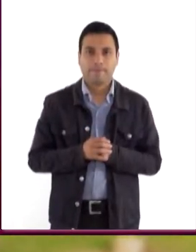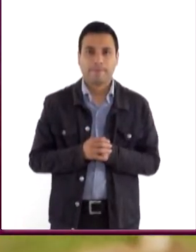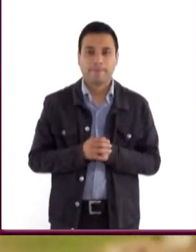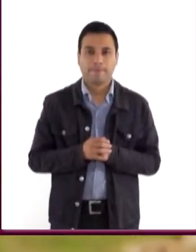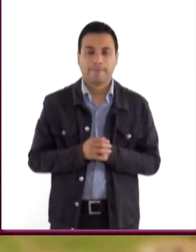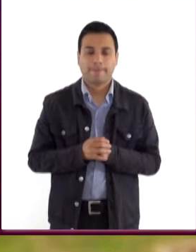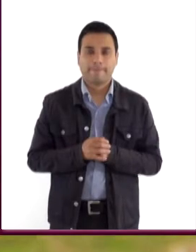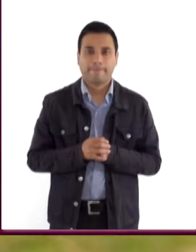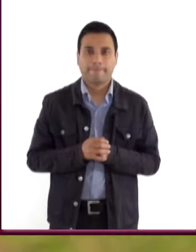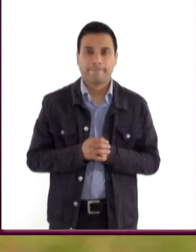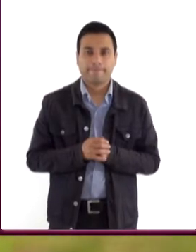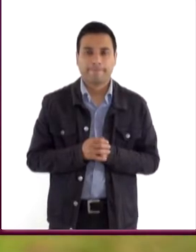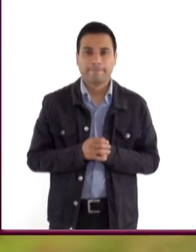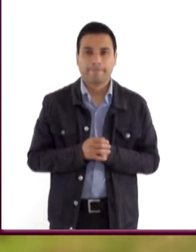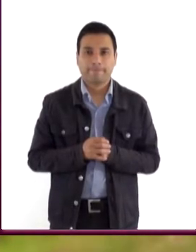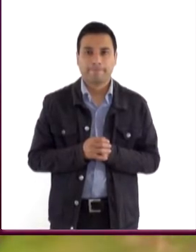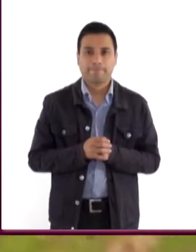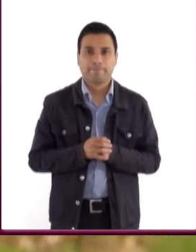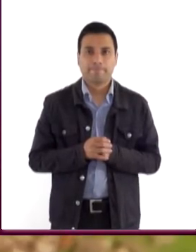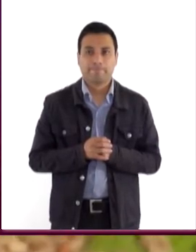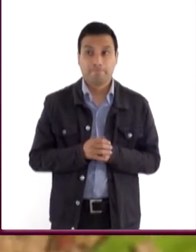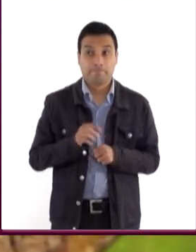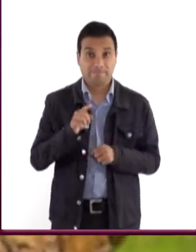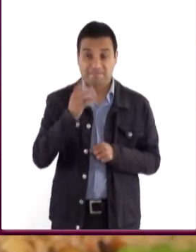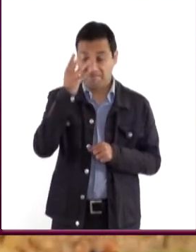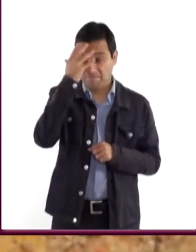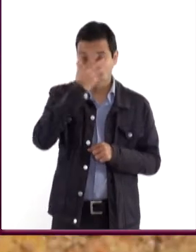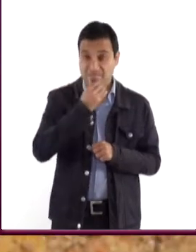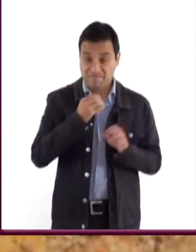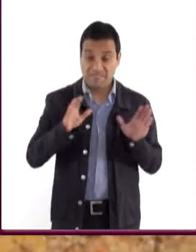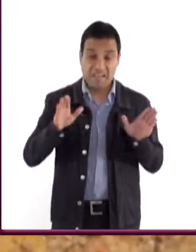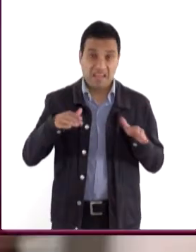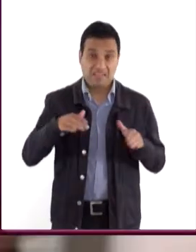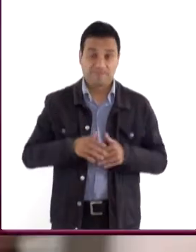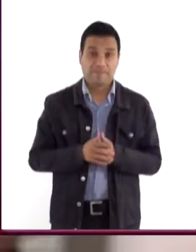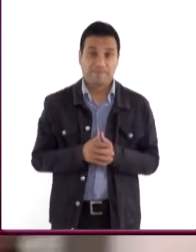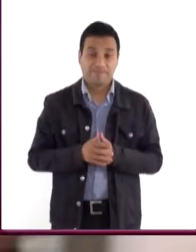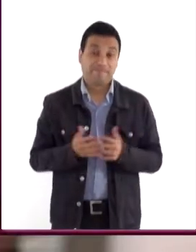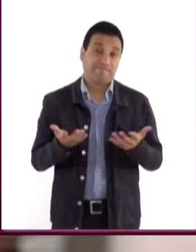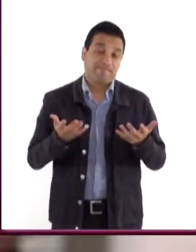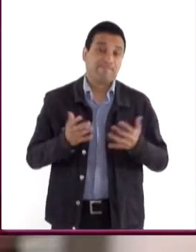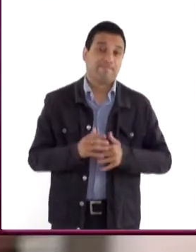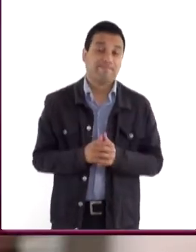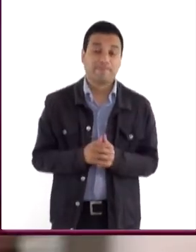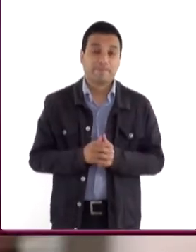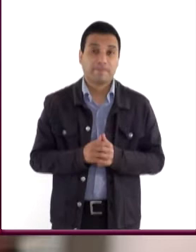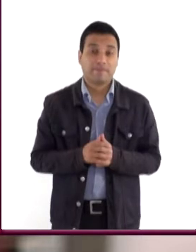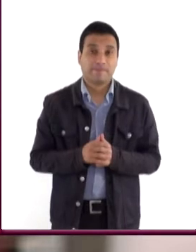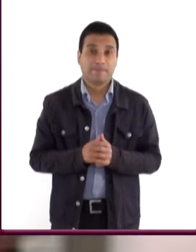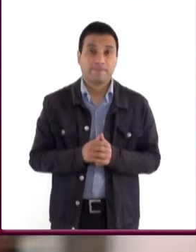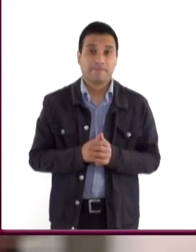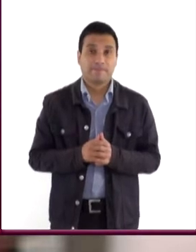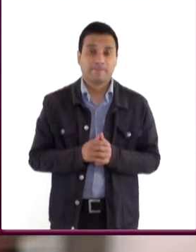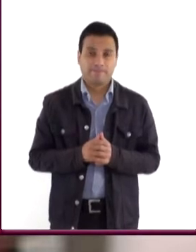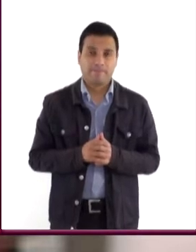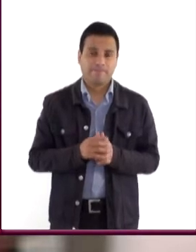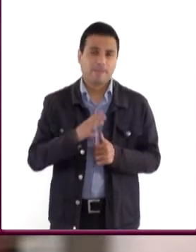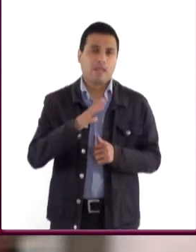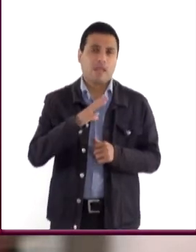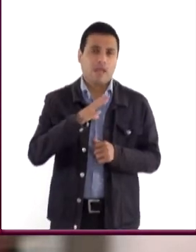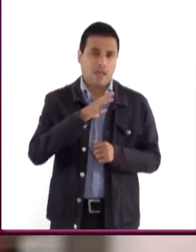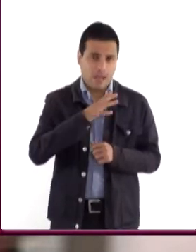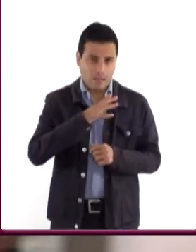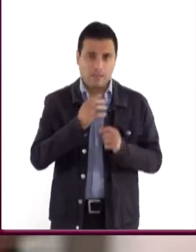estuche, y eso quiere decir que la protege. Aunque, como casi en cualquier cosa, existen excepciones,